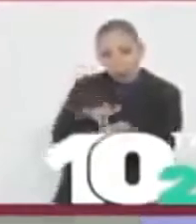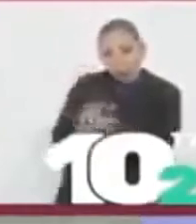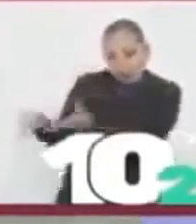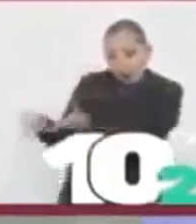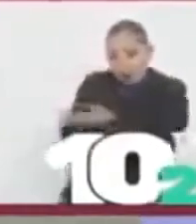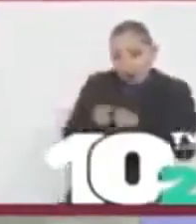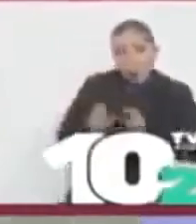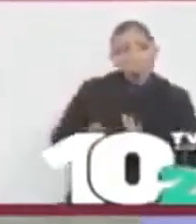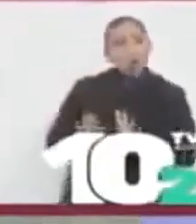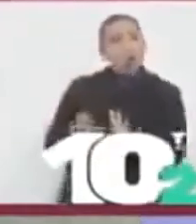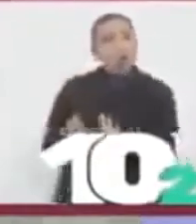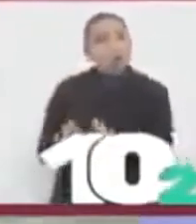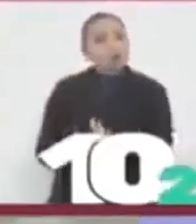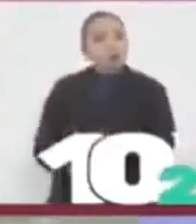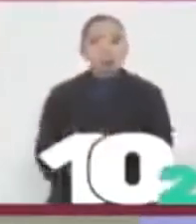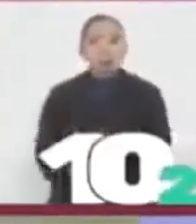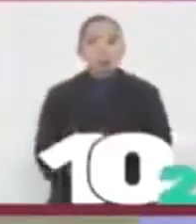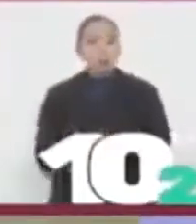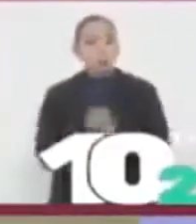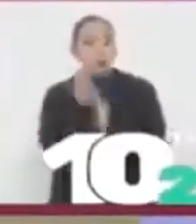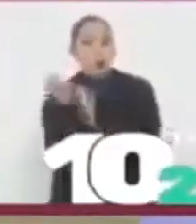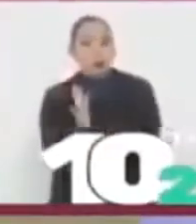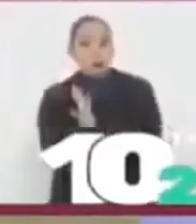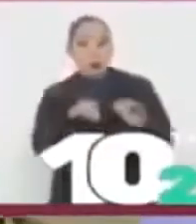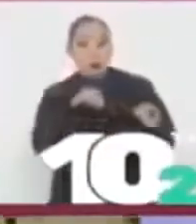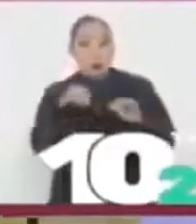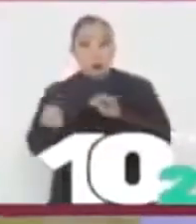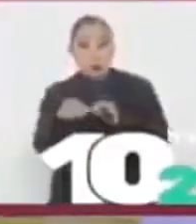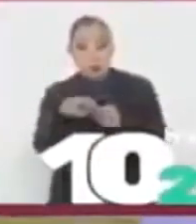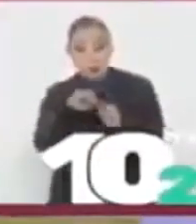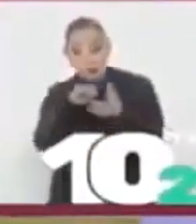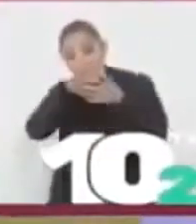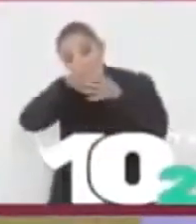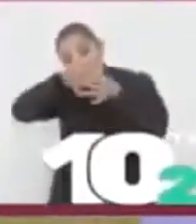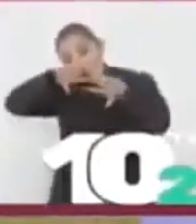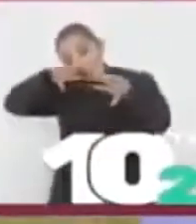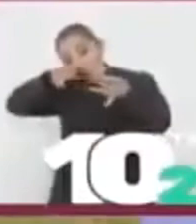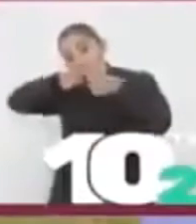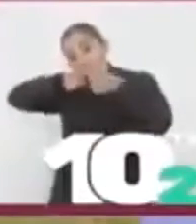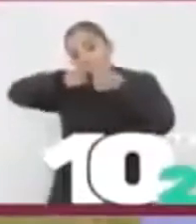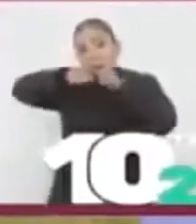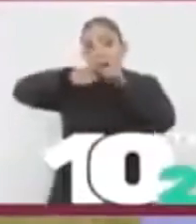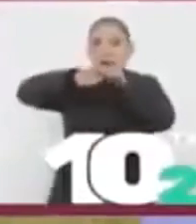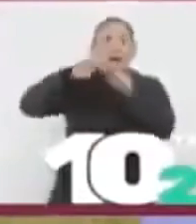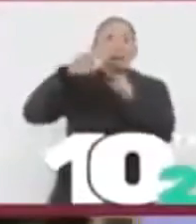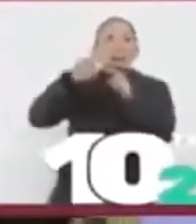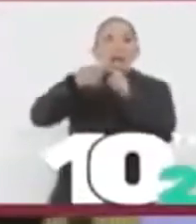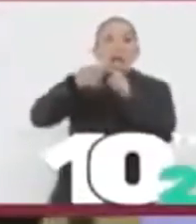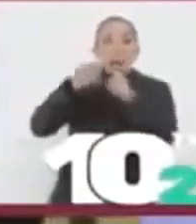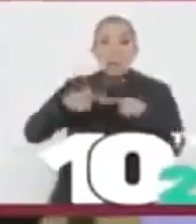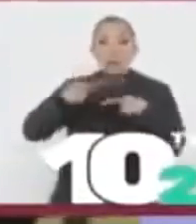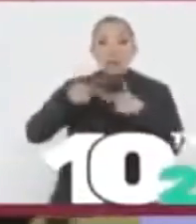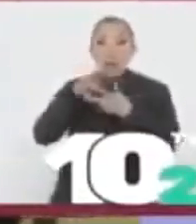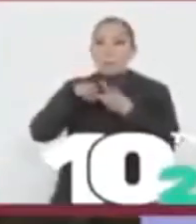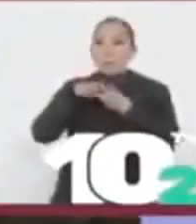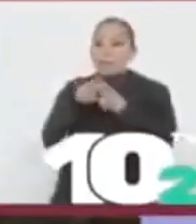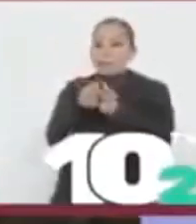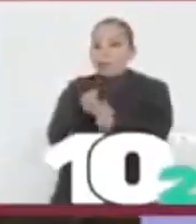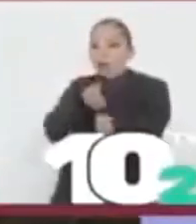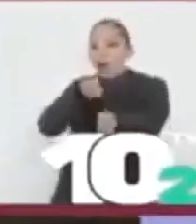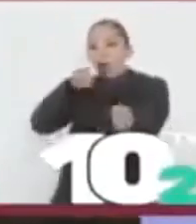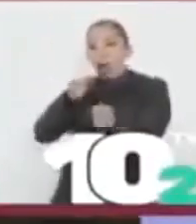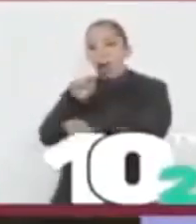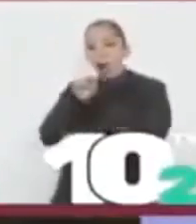cuerpo jalando o empujando. En el caso del movimiento de una flecha, la fuerza inicial la produce el arquero,